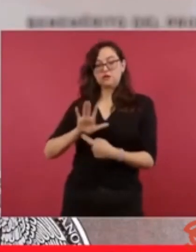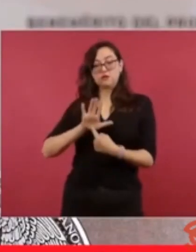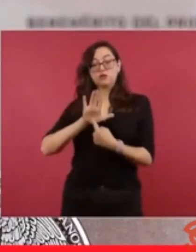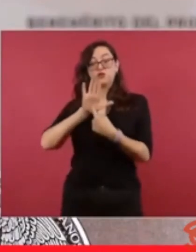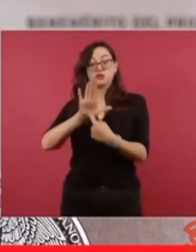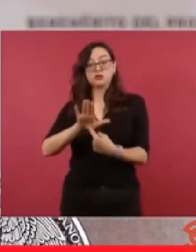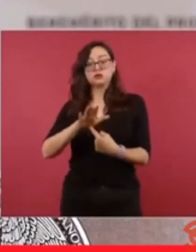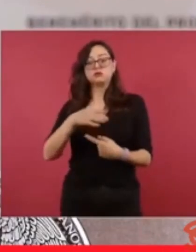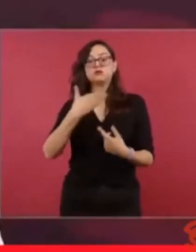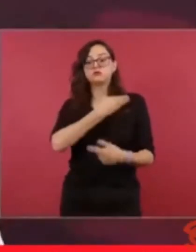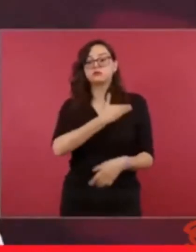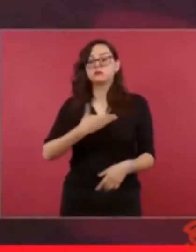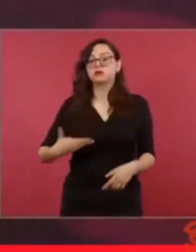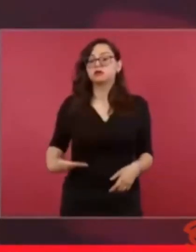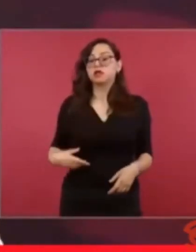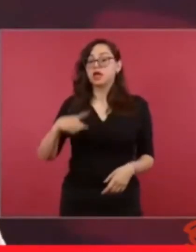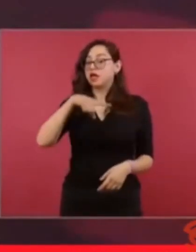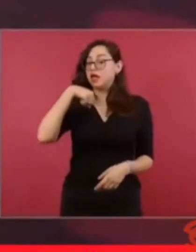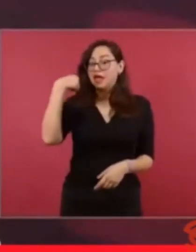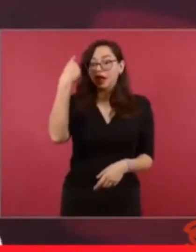fuera su imagen y él estuviera